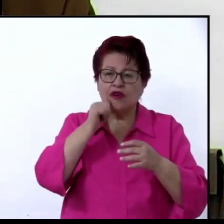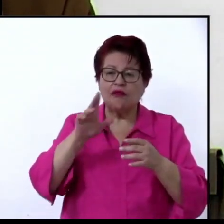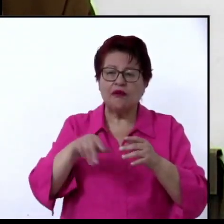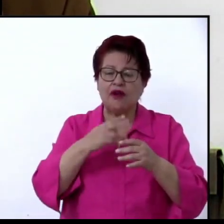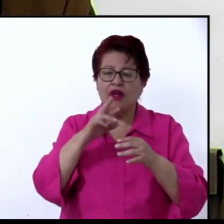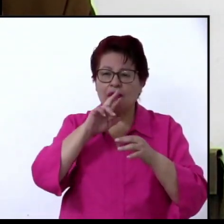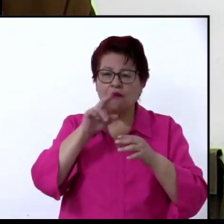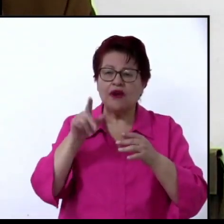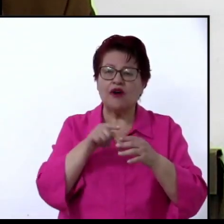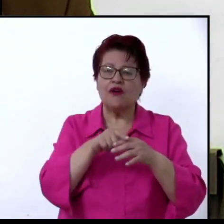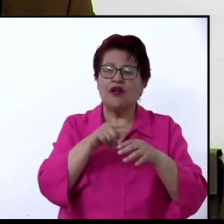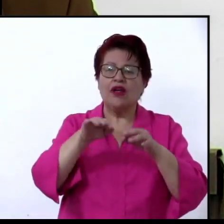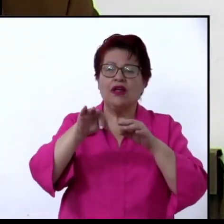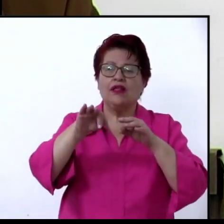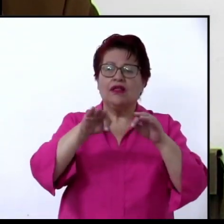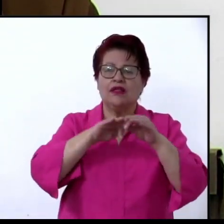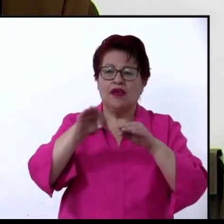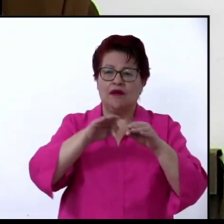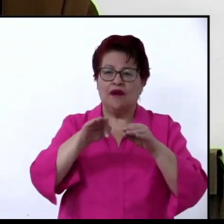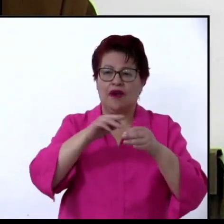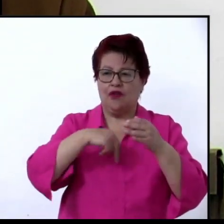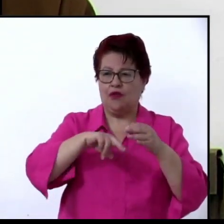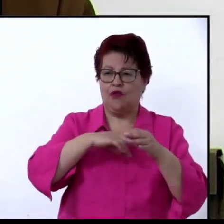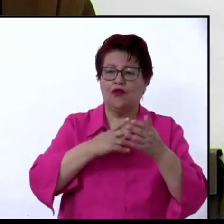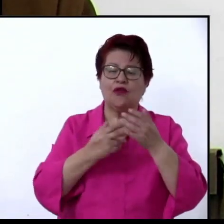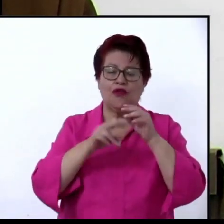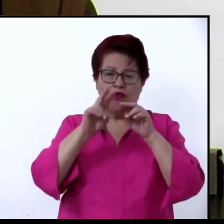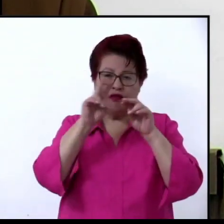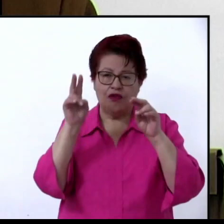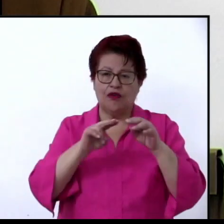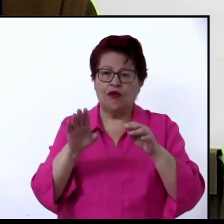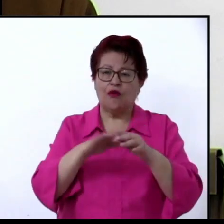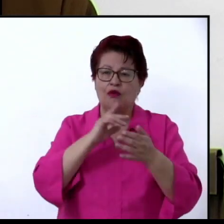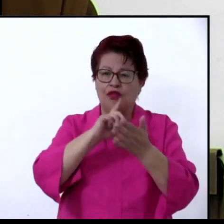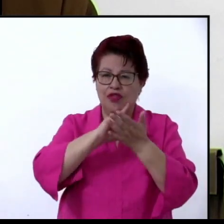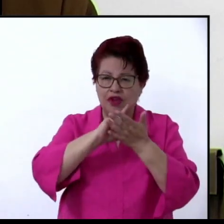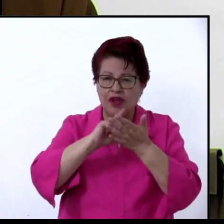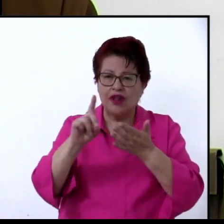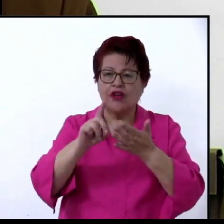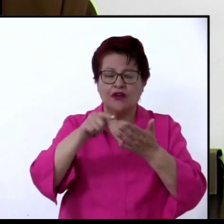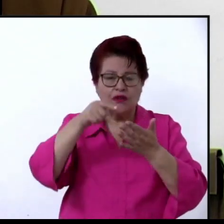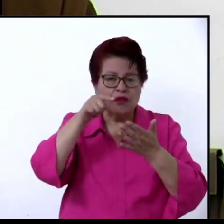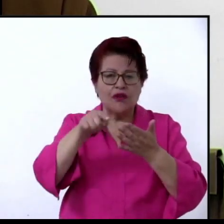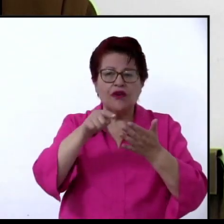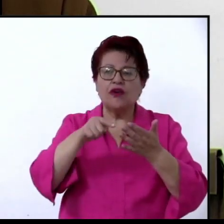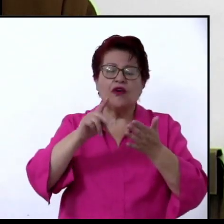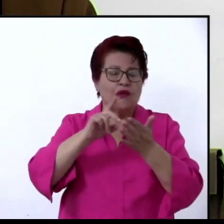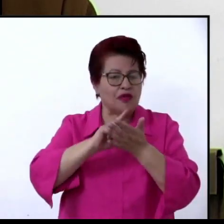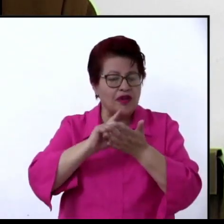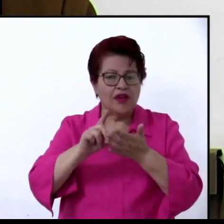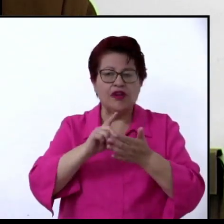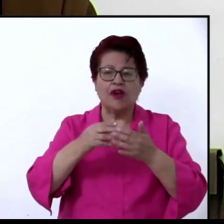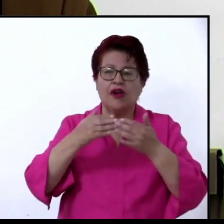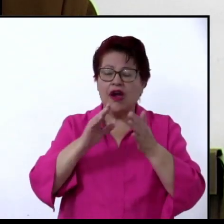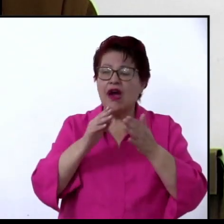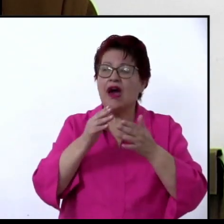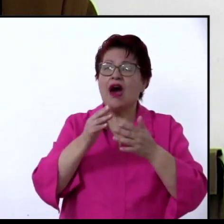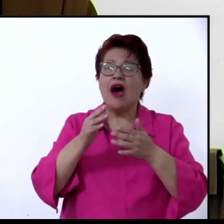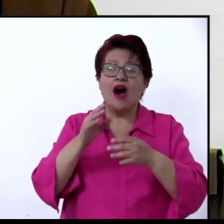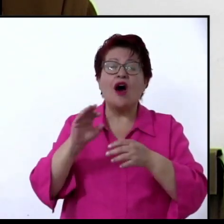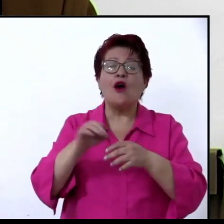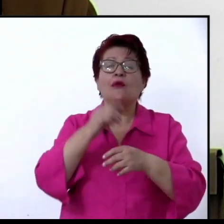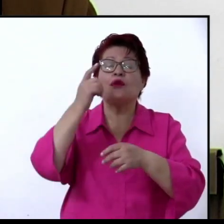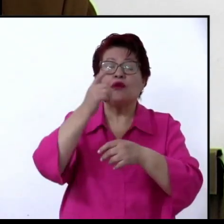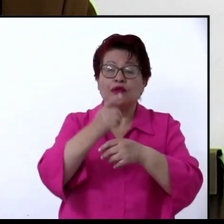mejorar, porque el trabajo nosotros lo visualizamos como un derecho llave que te abre oportunidades, que